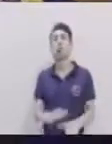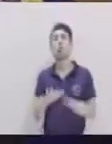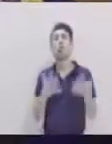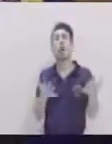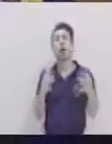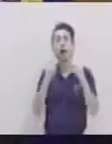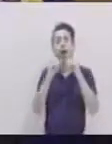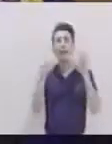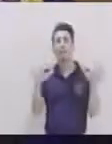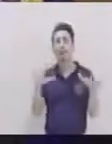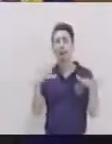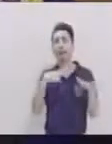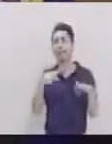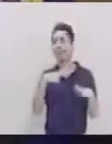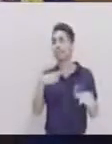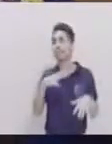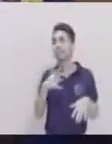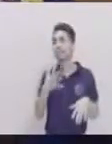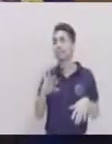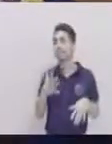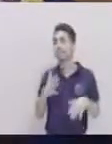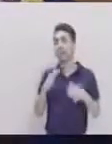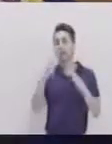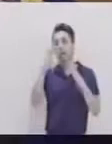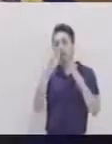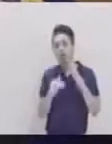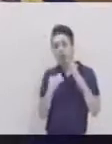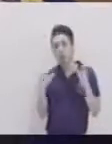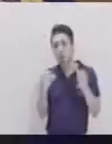¿Cuál animal contiene la menor cantidad?